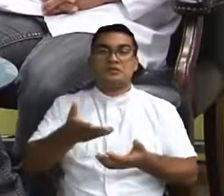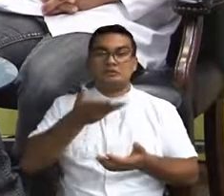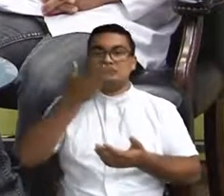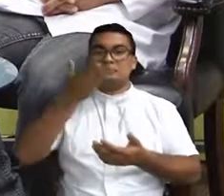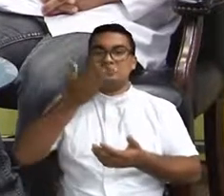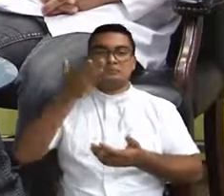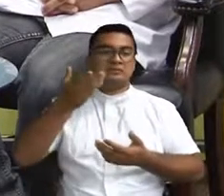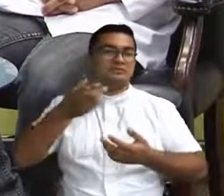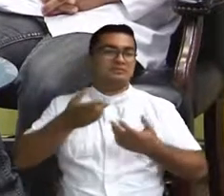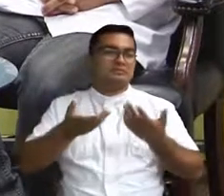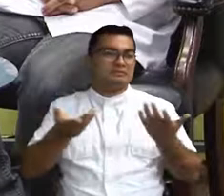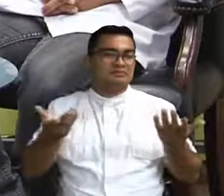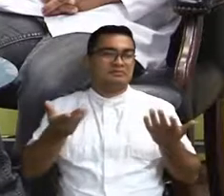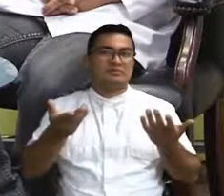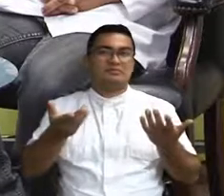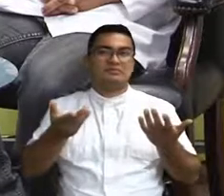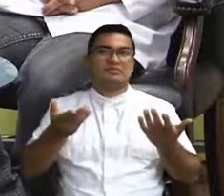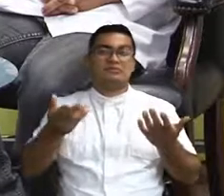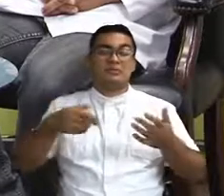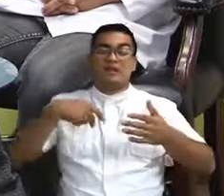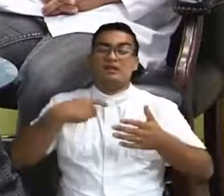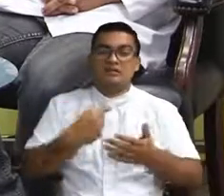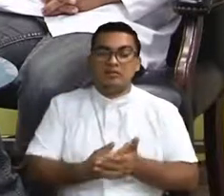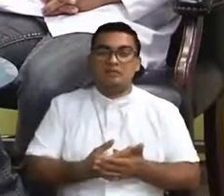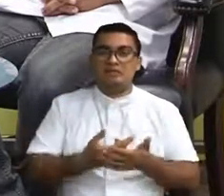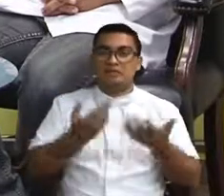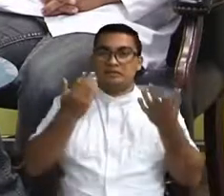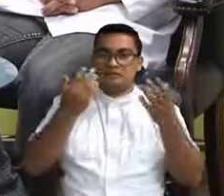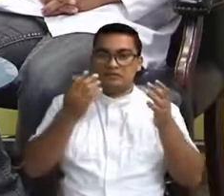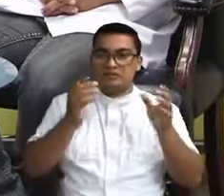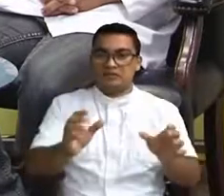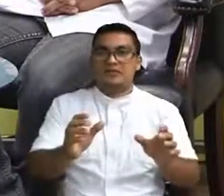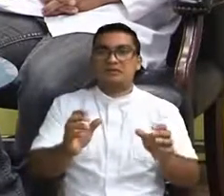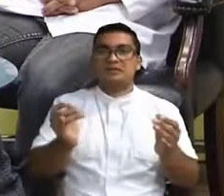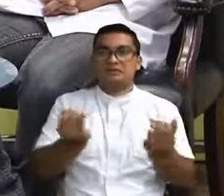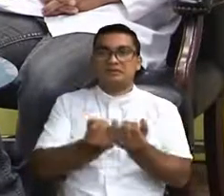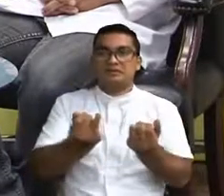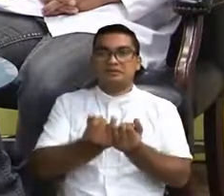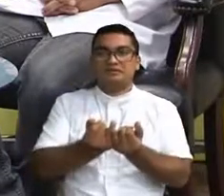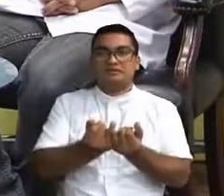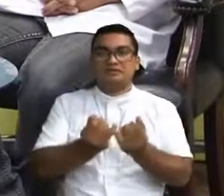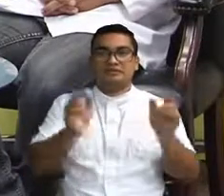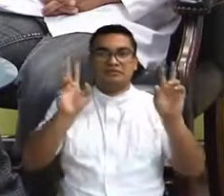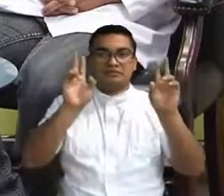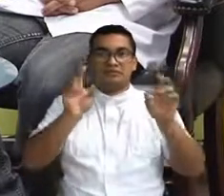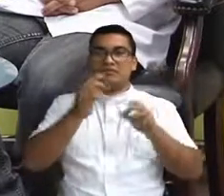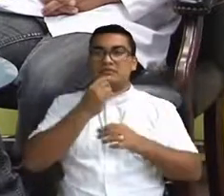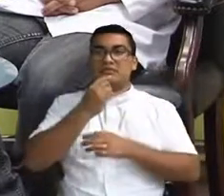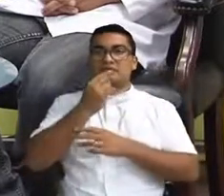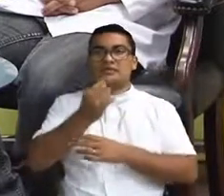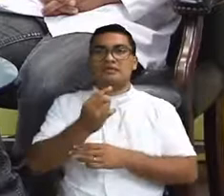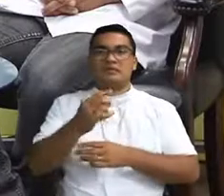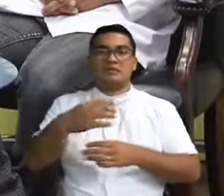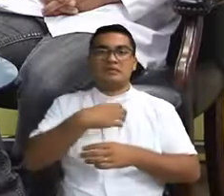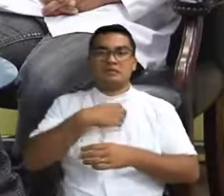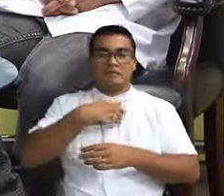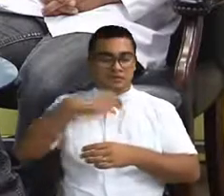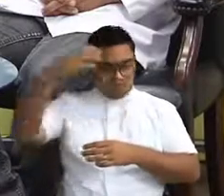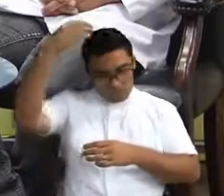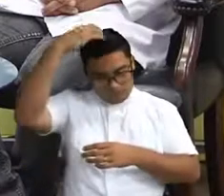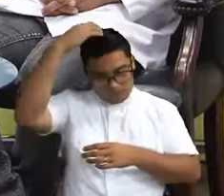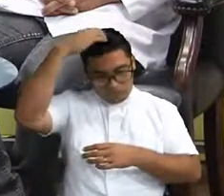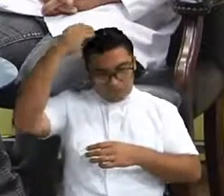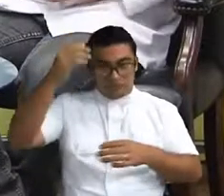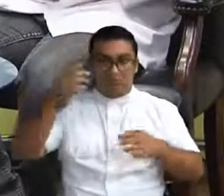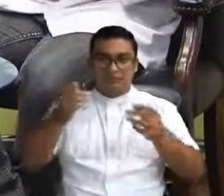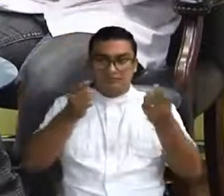oxígeno, que ya te hubo algún golpe, alguna caída, algo que ya sea relacionado totalmente a nivel neuronal. Lo que